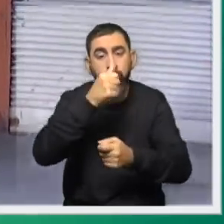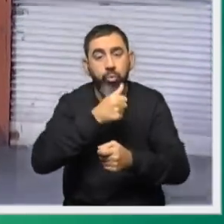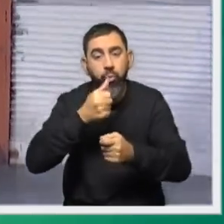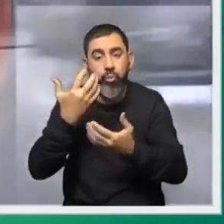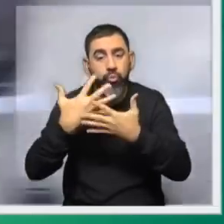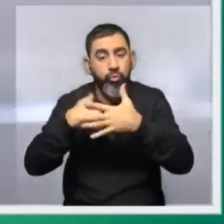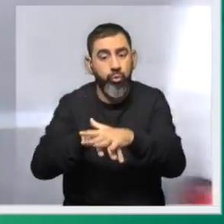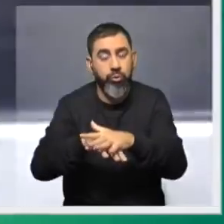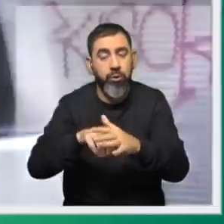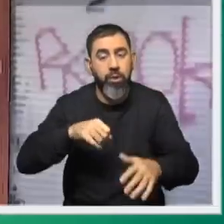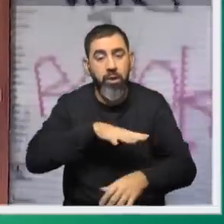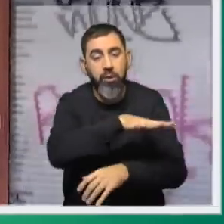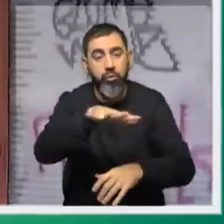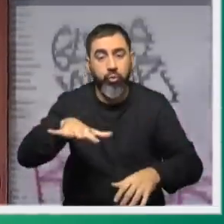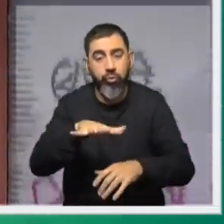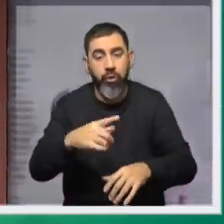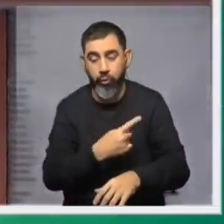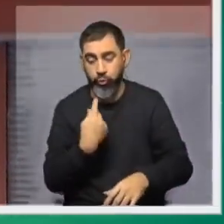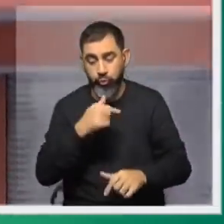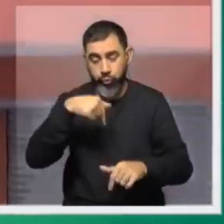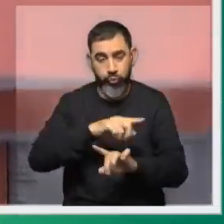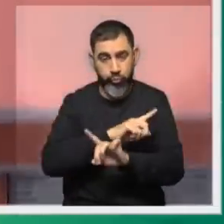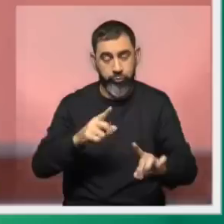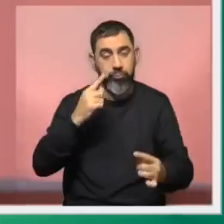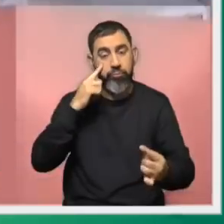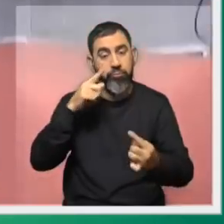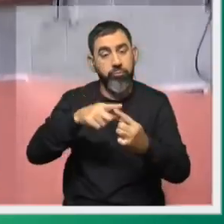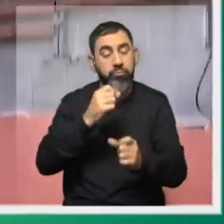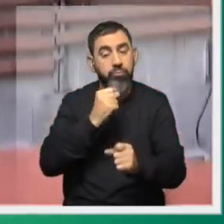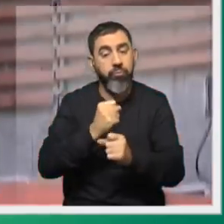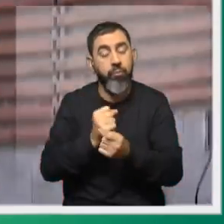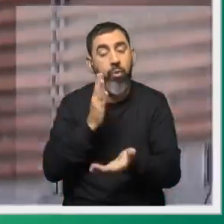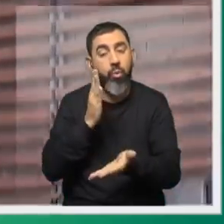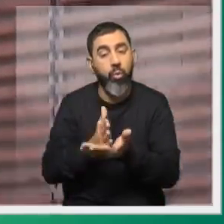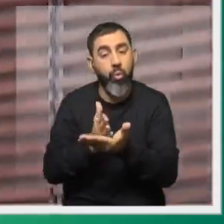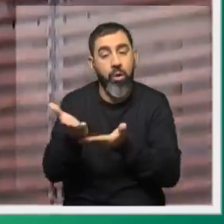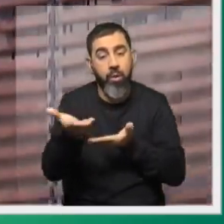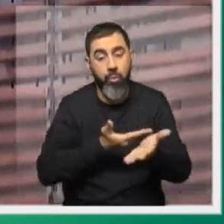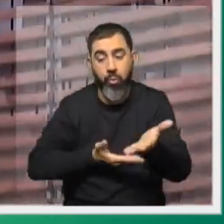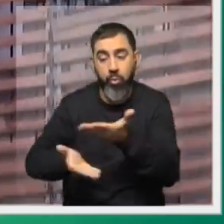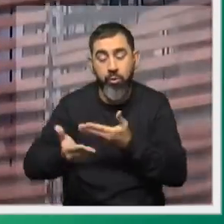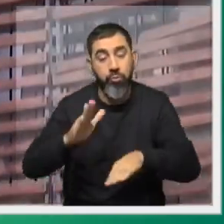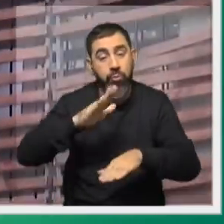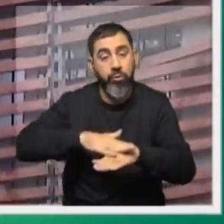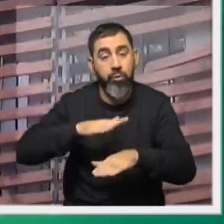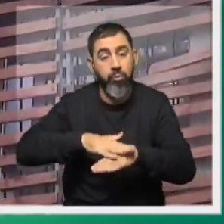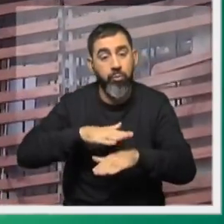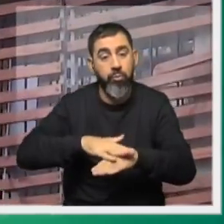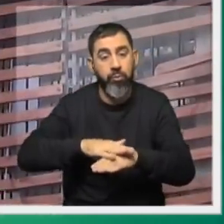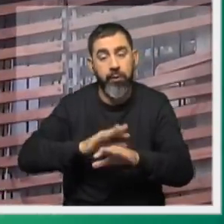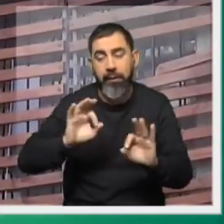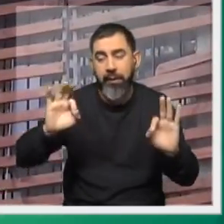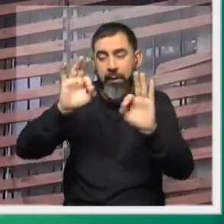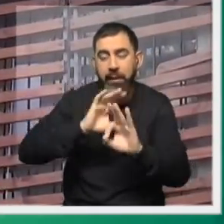esas salidas no las hacemos solos este apostamos realmente un trabajo colaborativo de corresponsabilidad digo ninguna institución